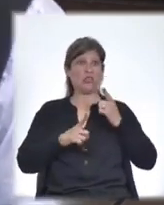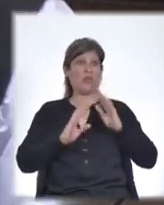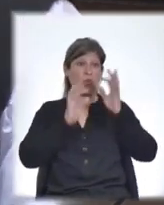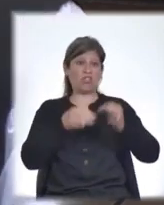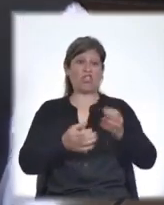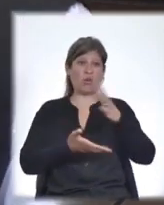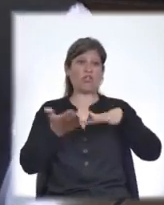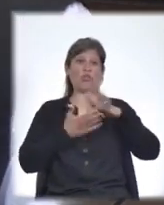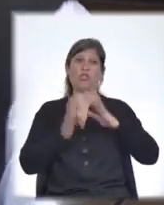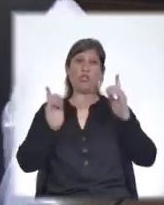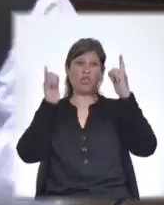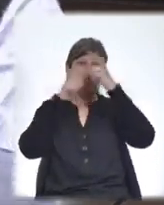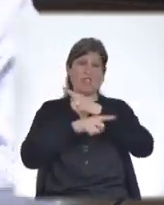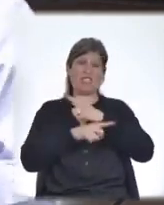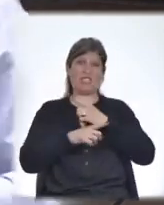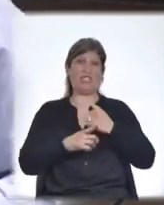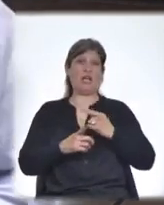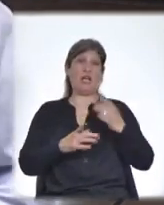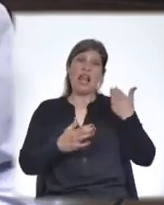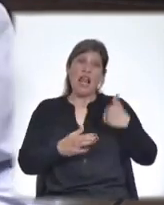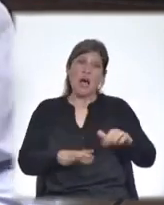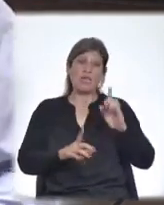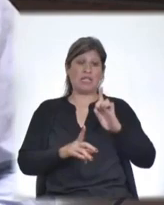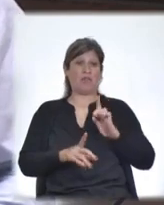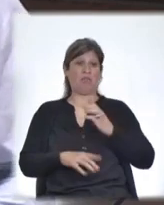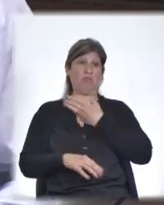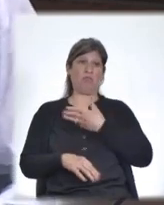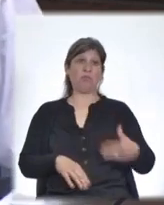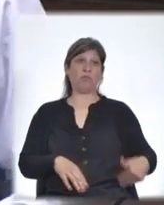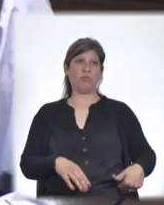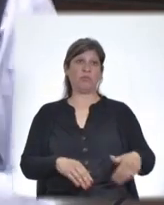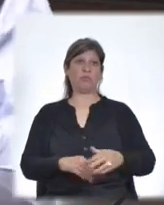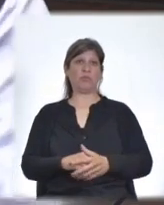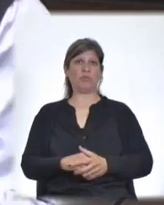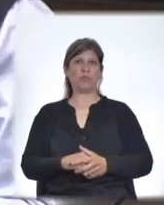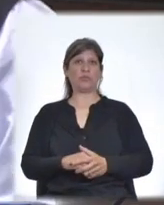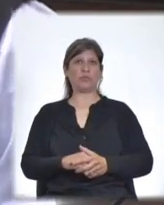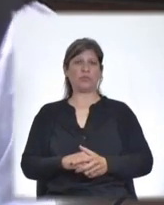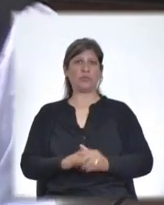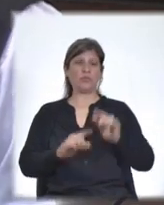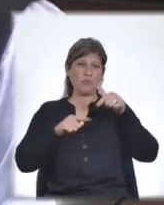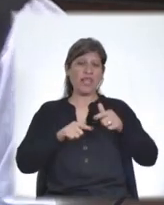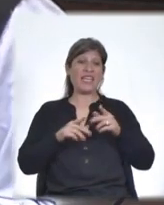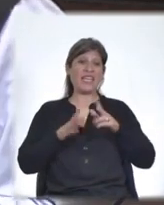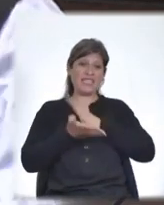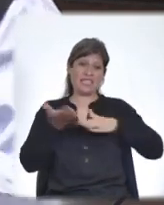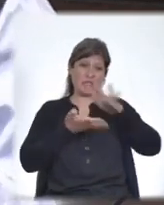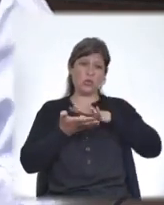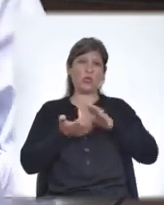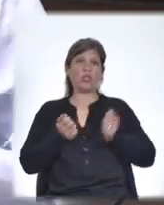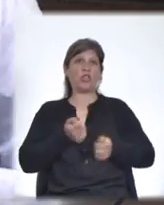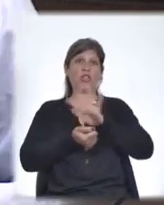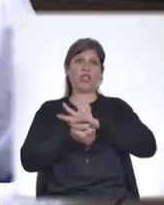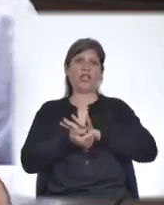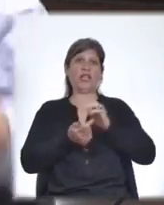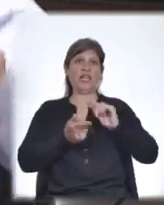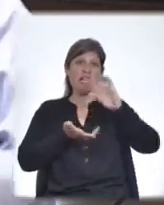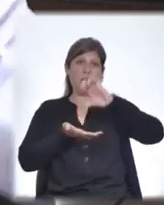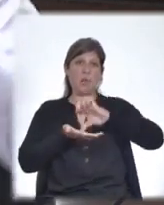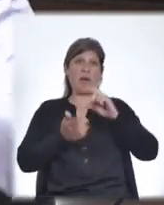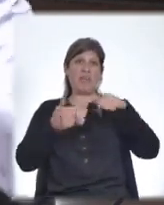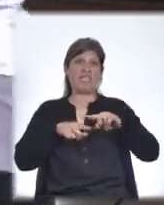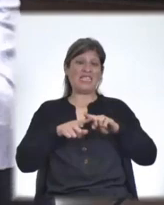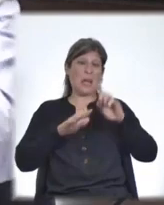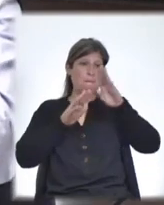difícil, señor presidente. Lamentamos que el gobierno, en el marco de la pandemia, haya sido de los países que